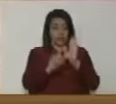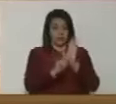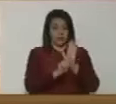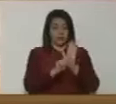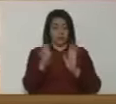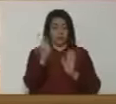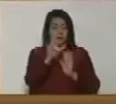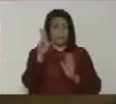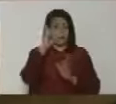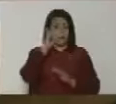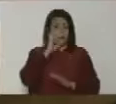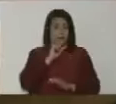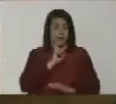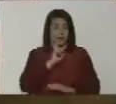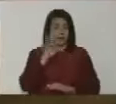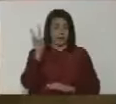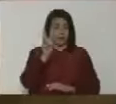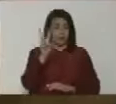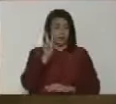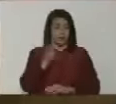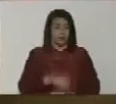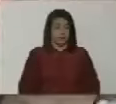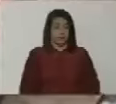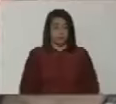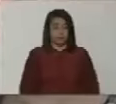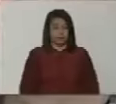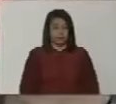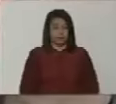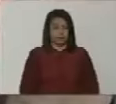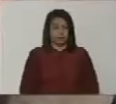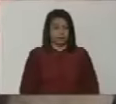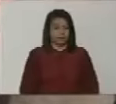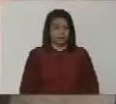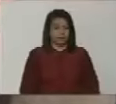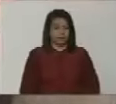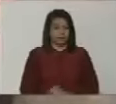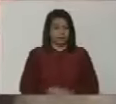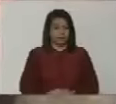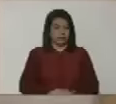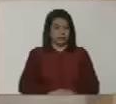Constitución de la República Bolivariana de Venezuela.